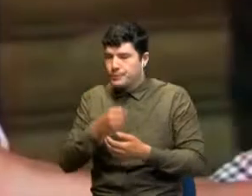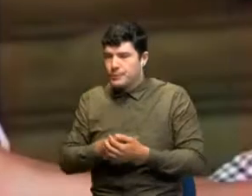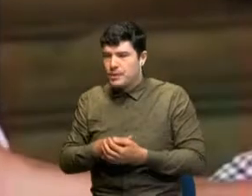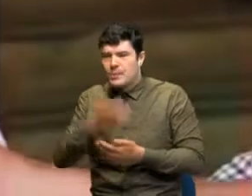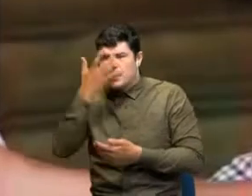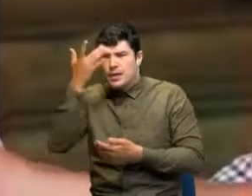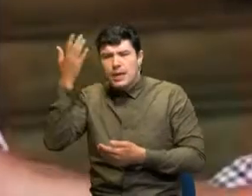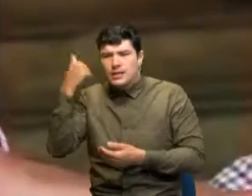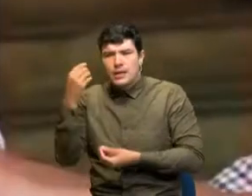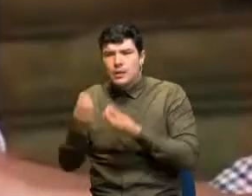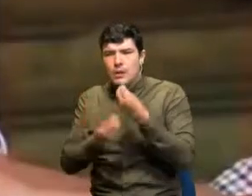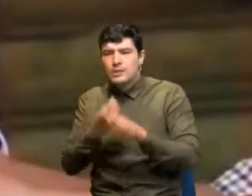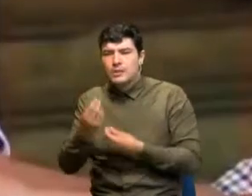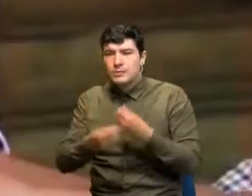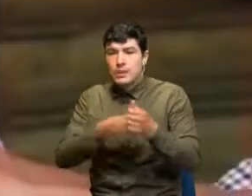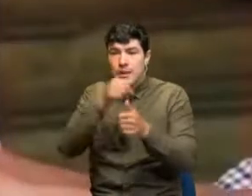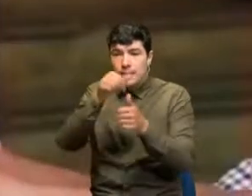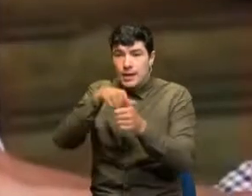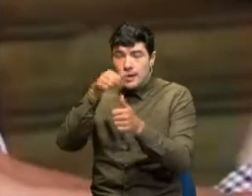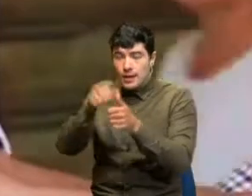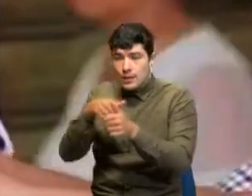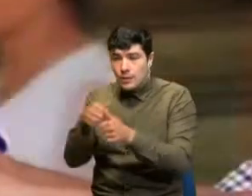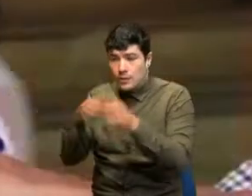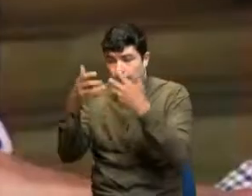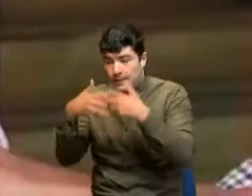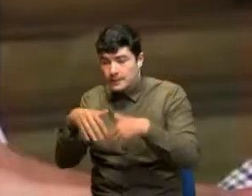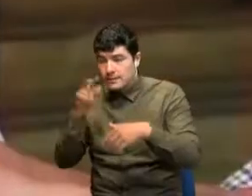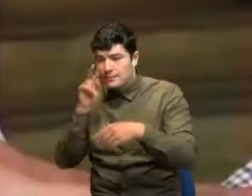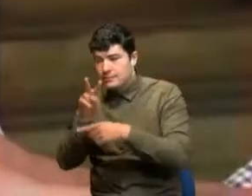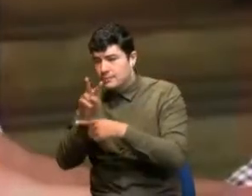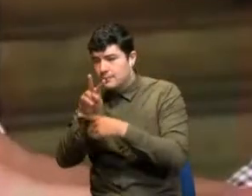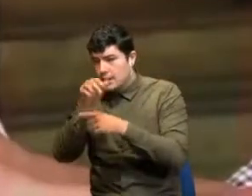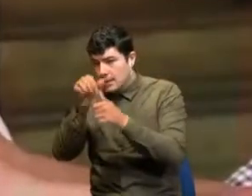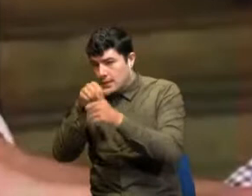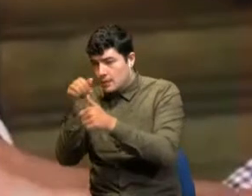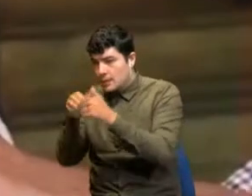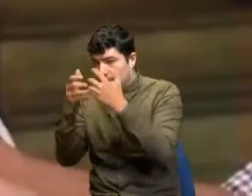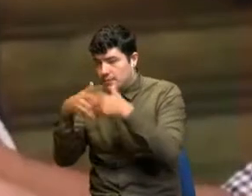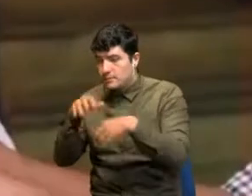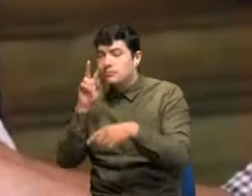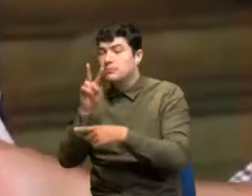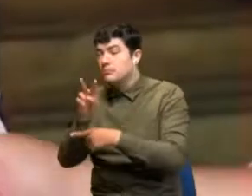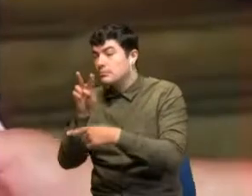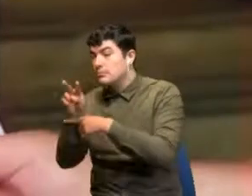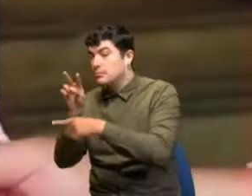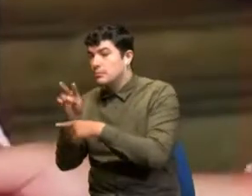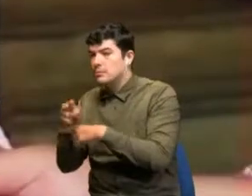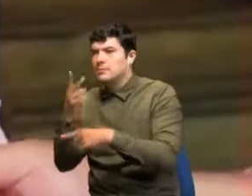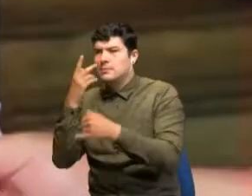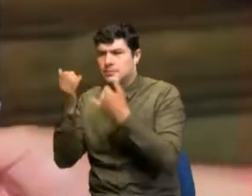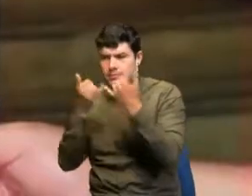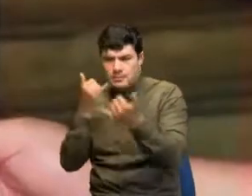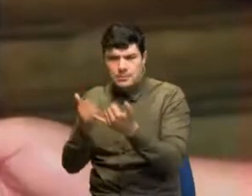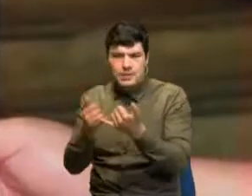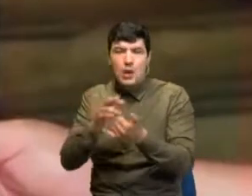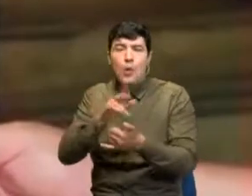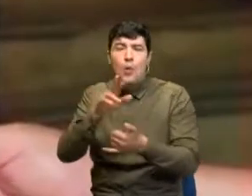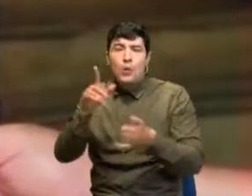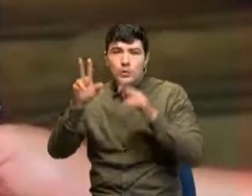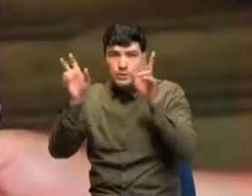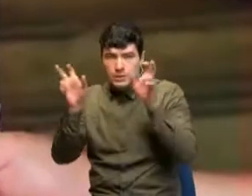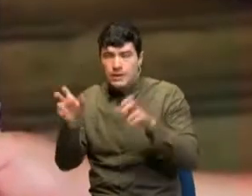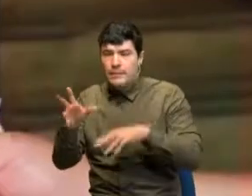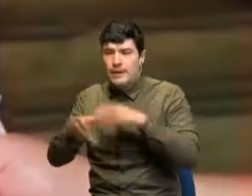que llevaron a cabo cada una de las interventorías de estos operadores en las que se reportan entre otros temas